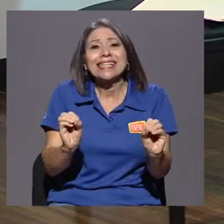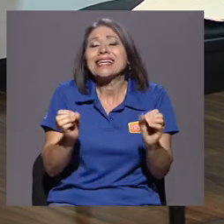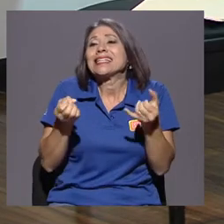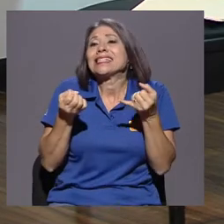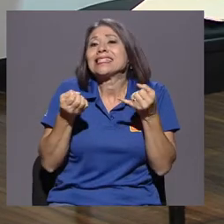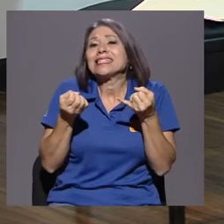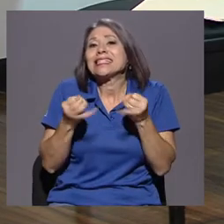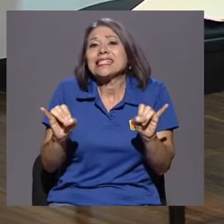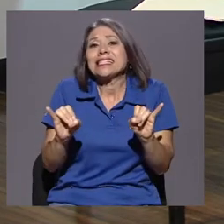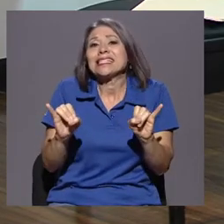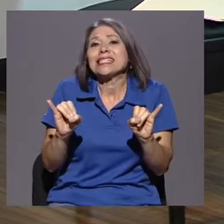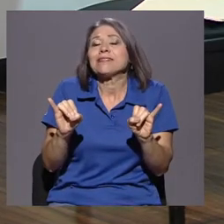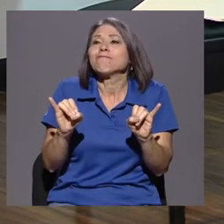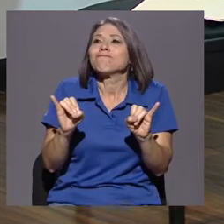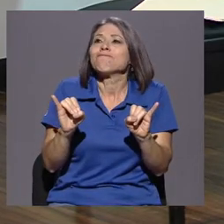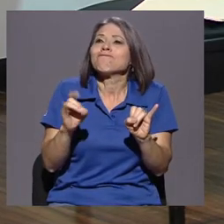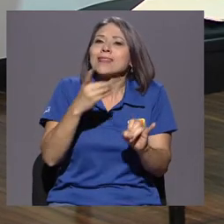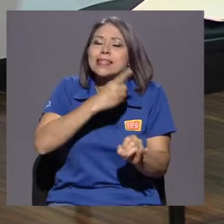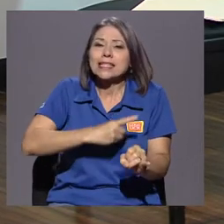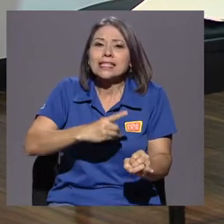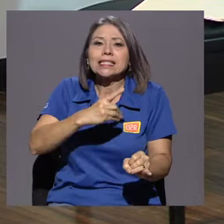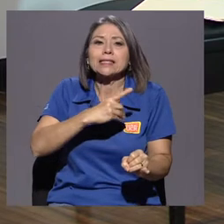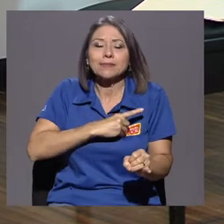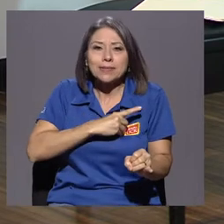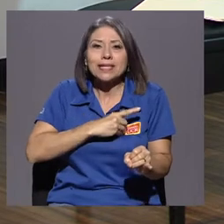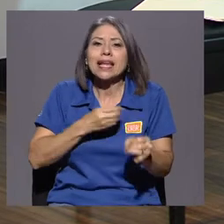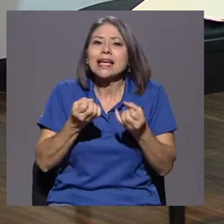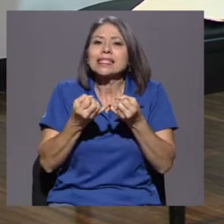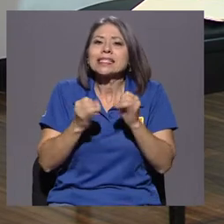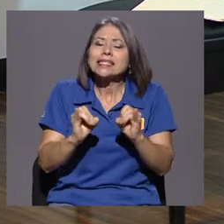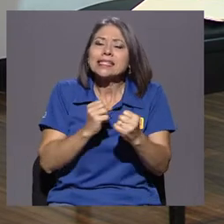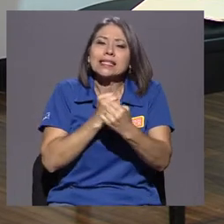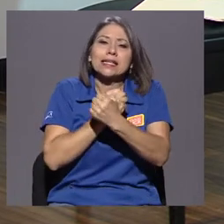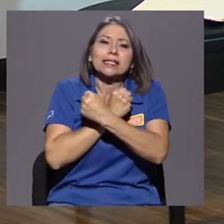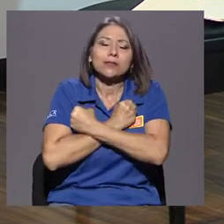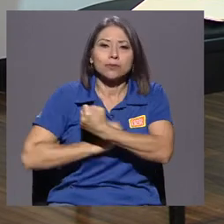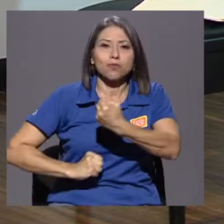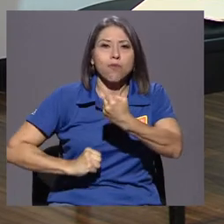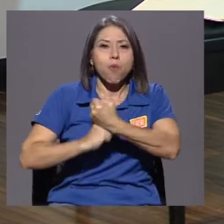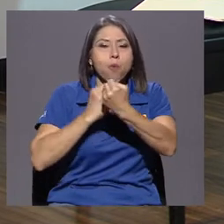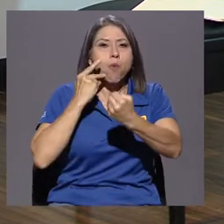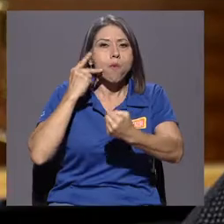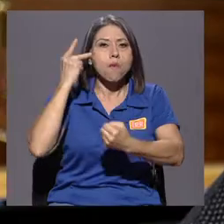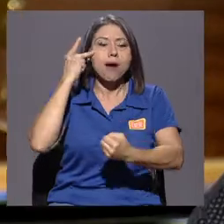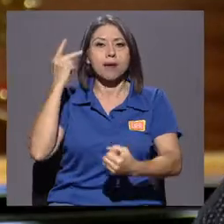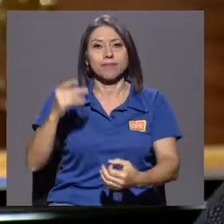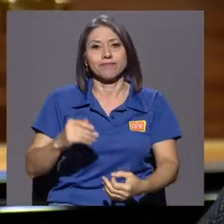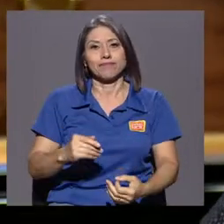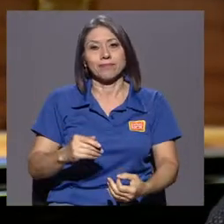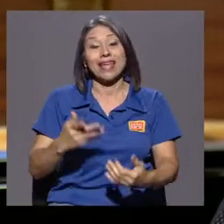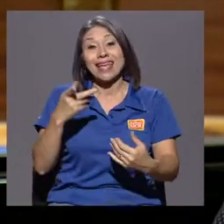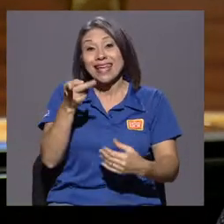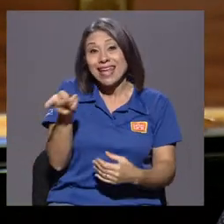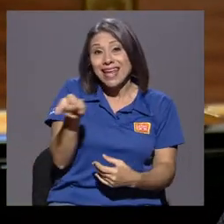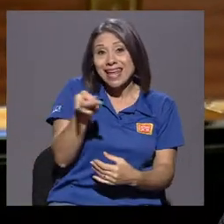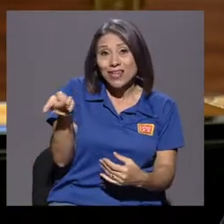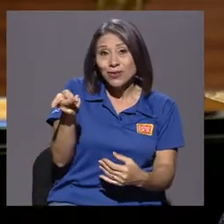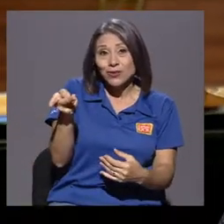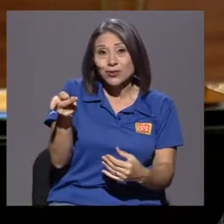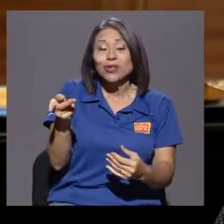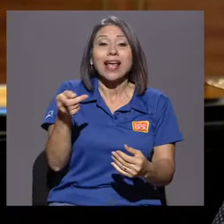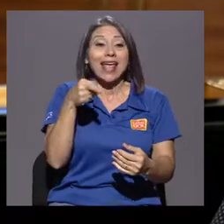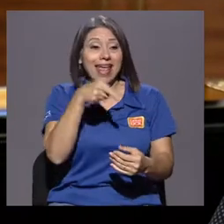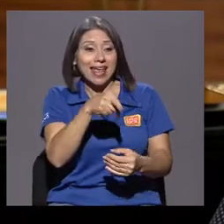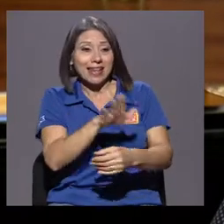la sin el disciplinado y cariñoso apoyo de mis padres que encontraron en la música